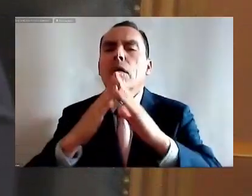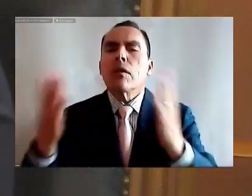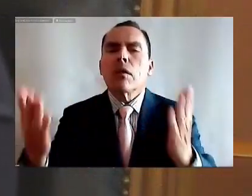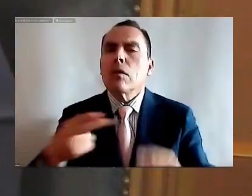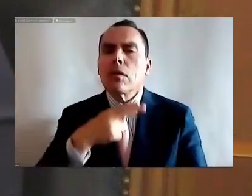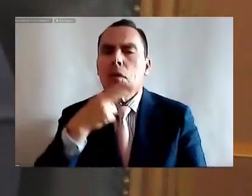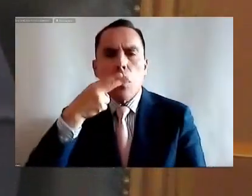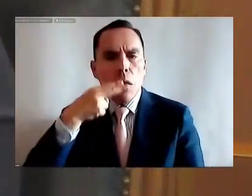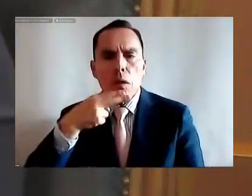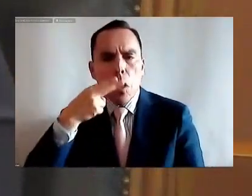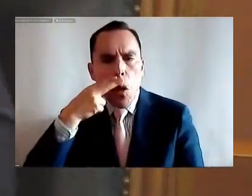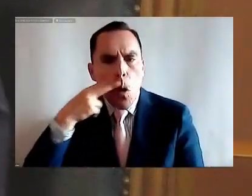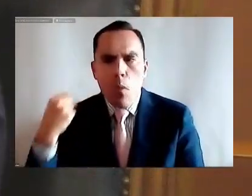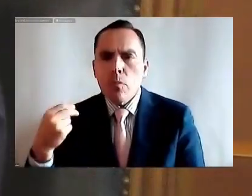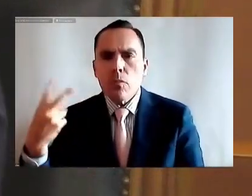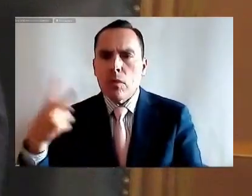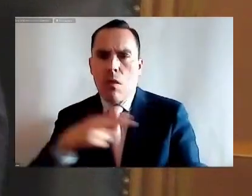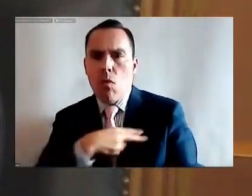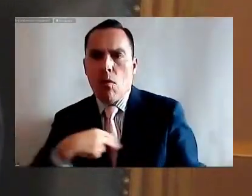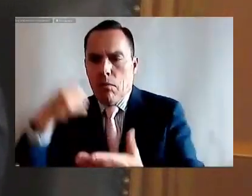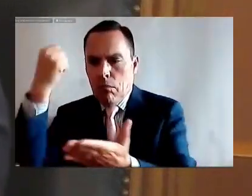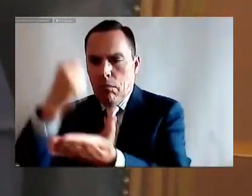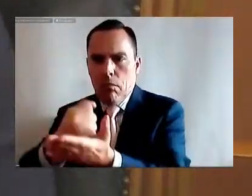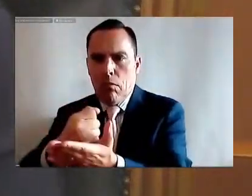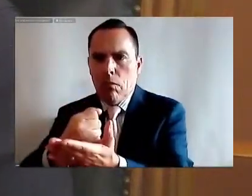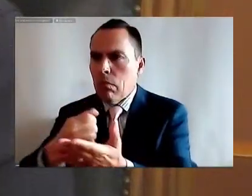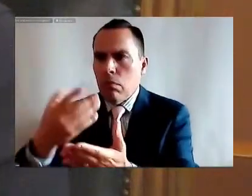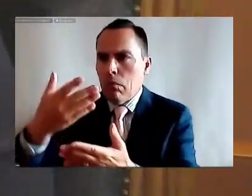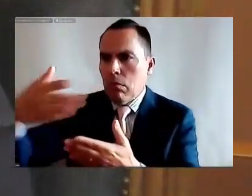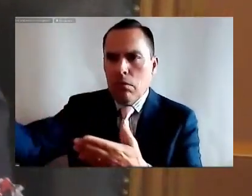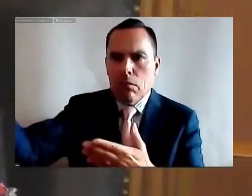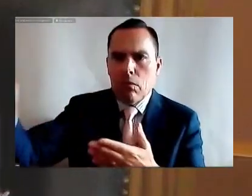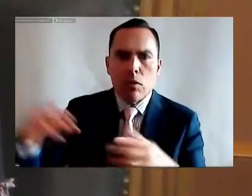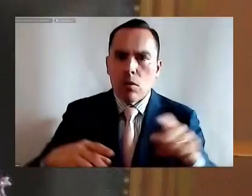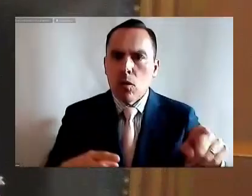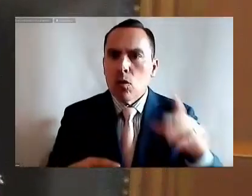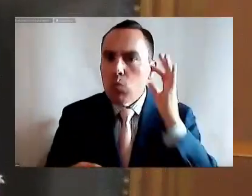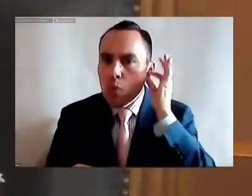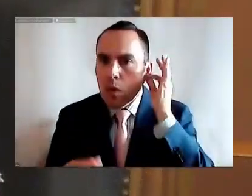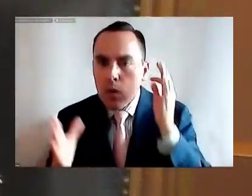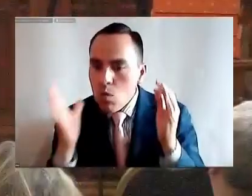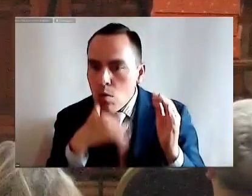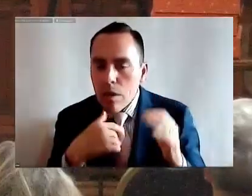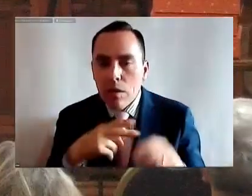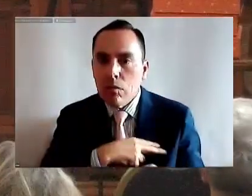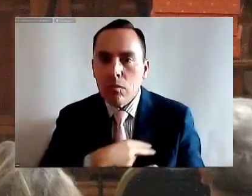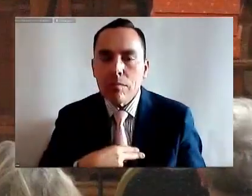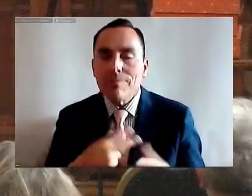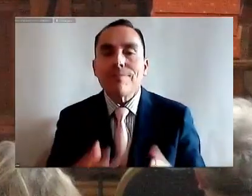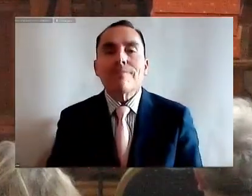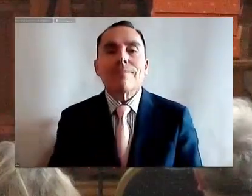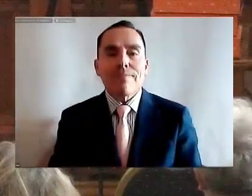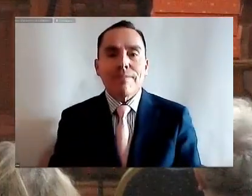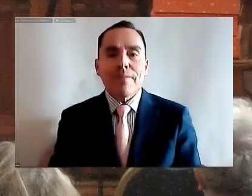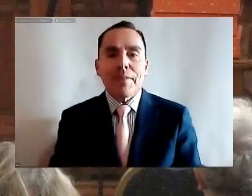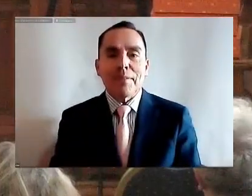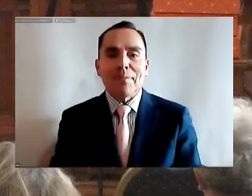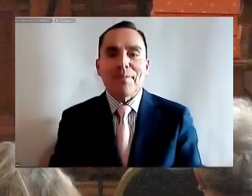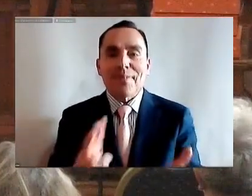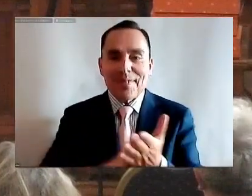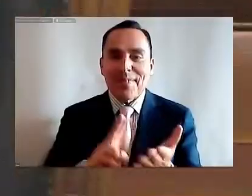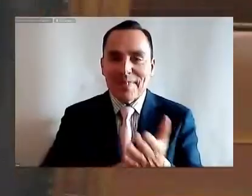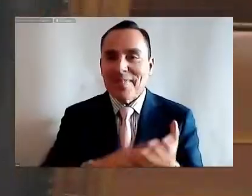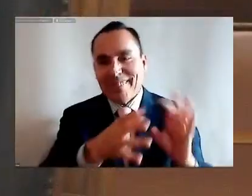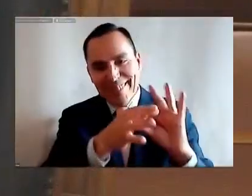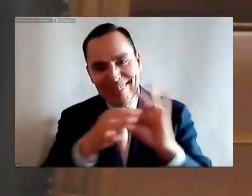mujeres y que fallecían después. Bueno, muchas gracias. Yo la verdad creo que podría dar para mucho. Y cuando nosotros hicimos